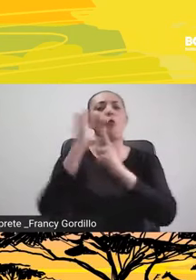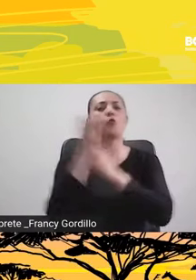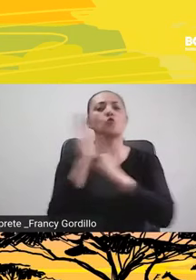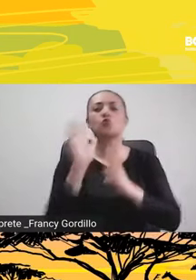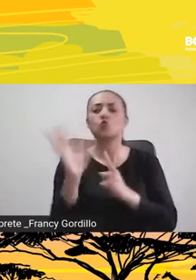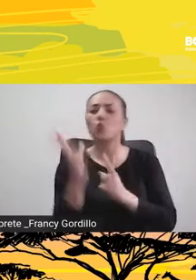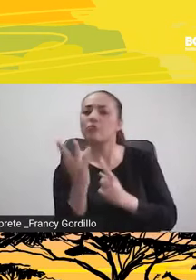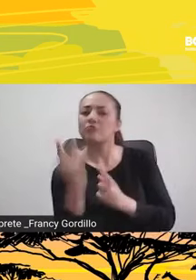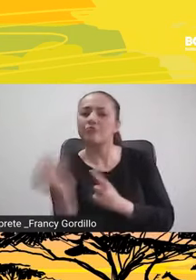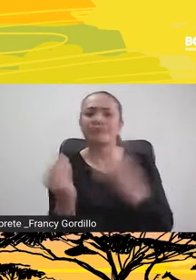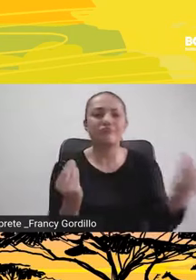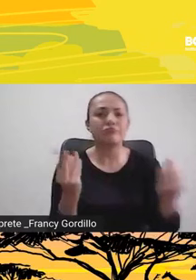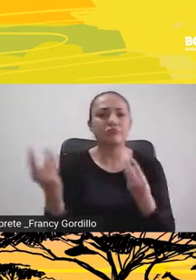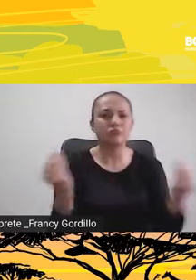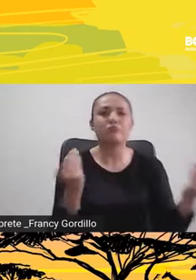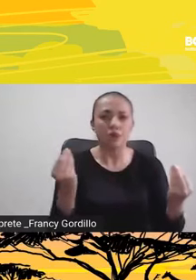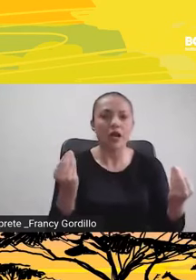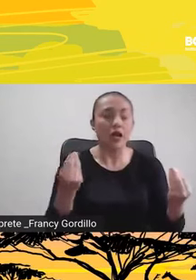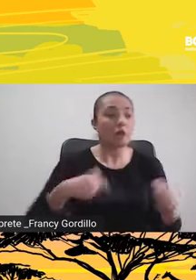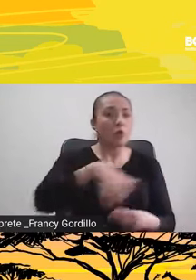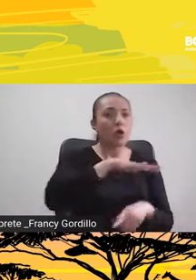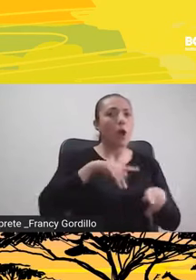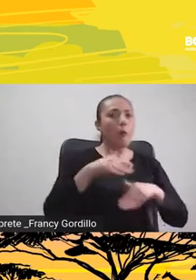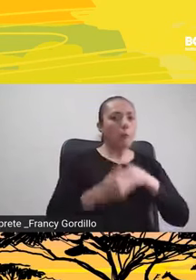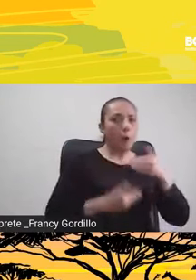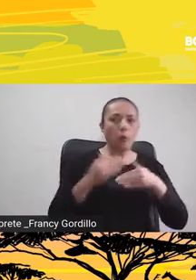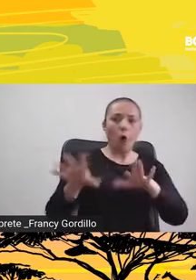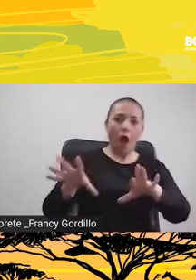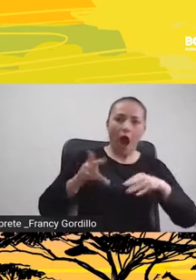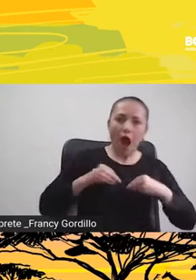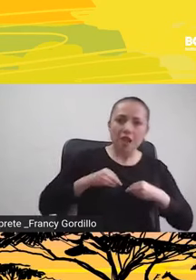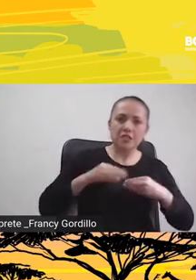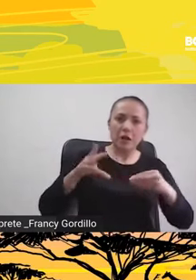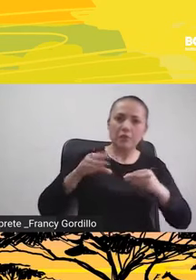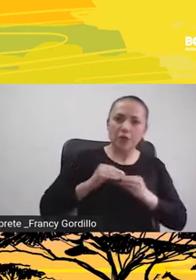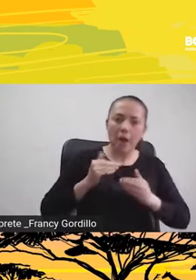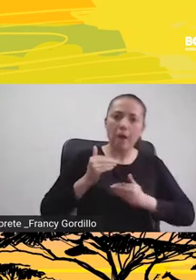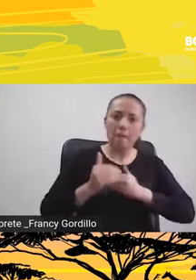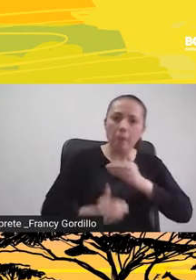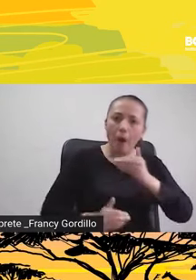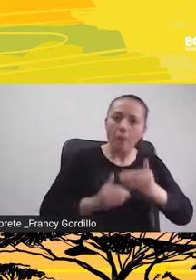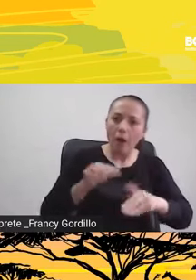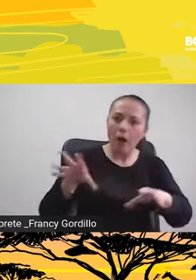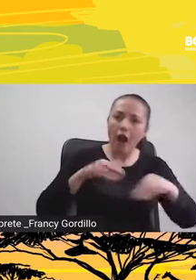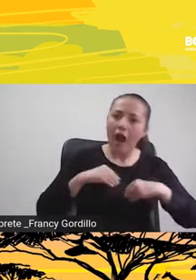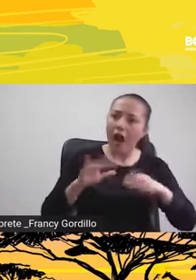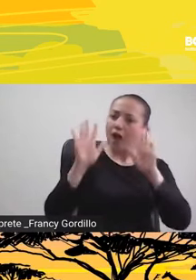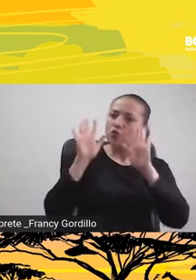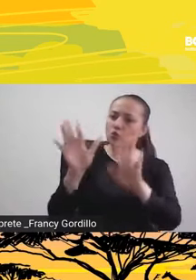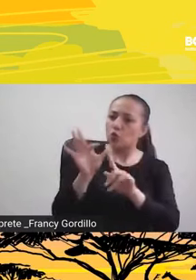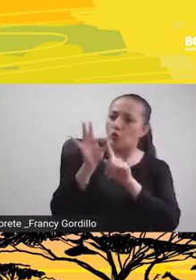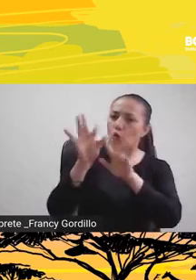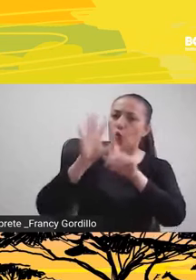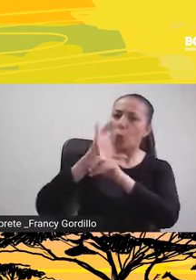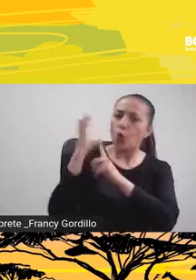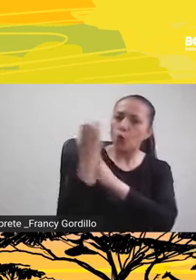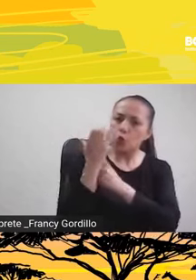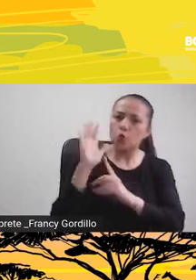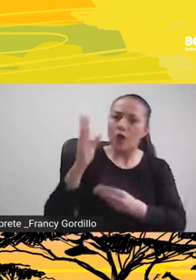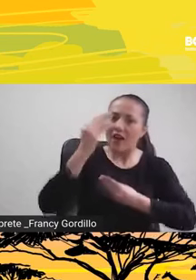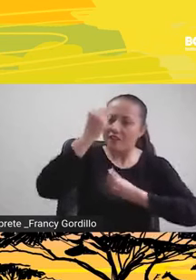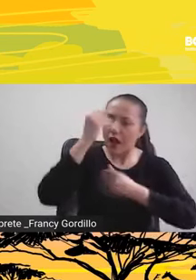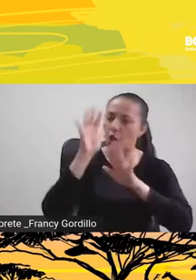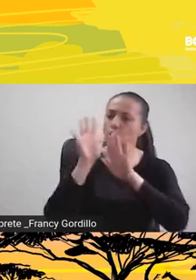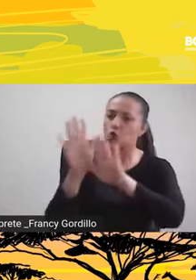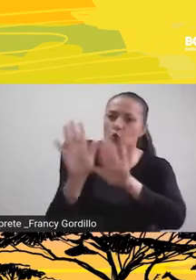pueblos, porque son aceptados paulatina y colectivamente como formas esenciales de sus culturas y sus valores. En